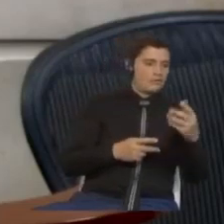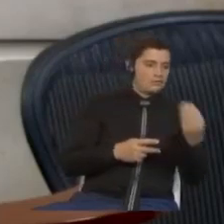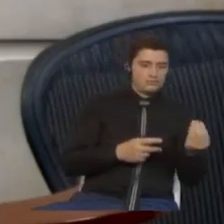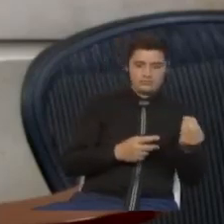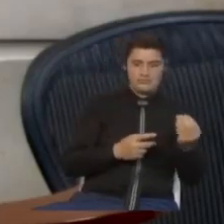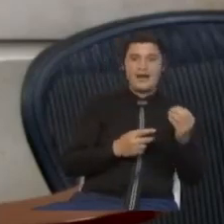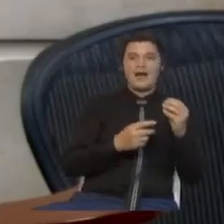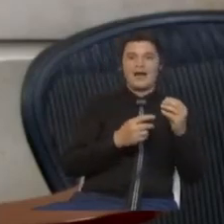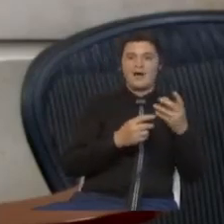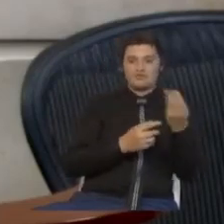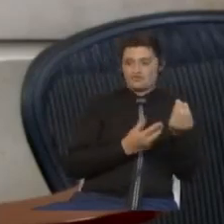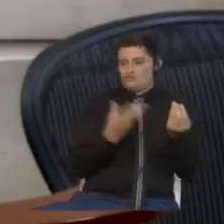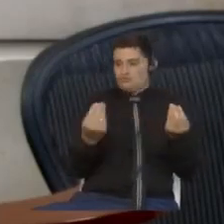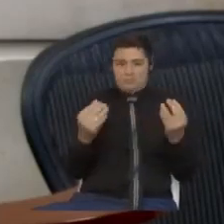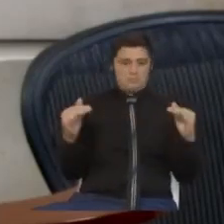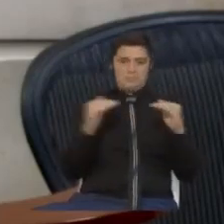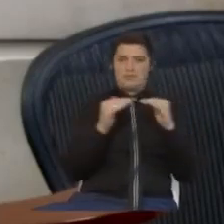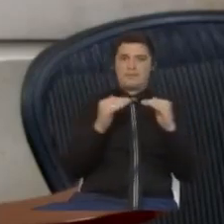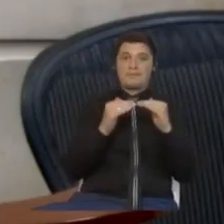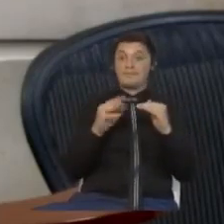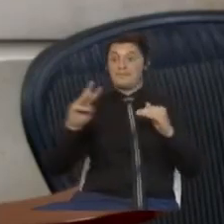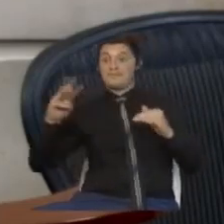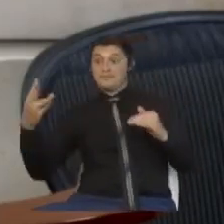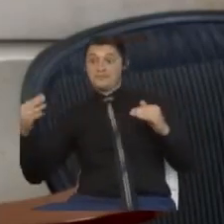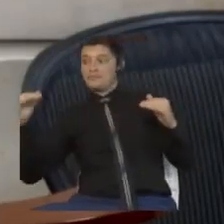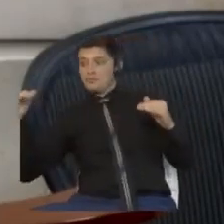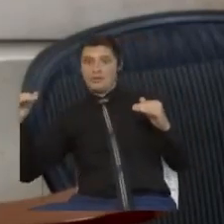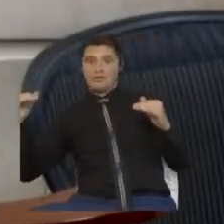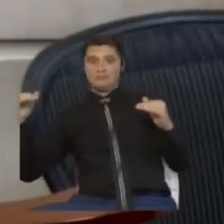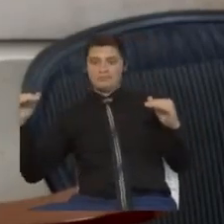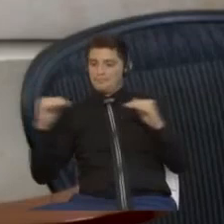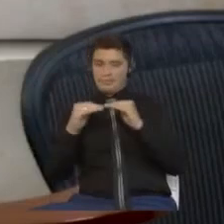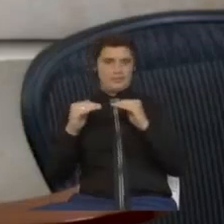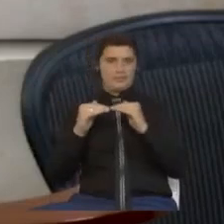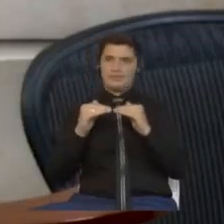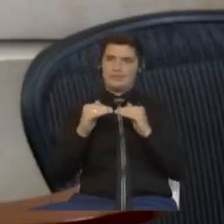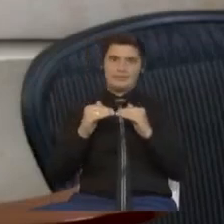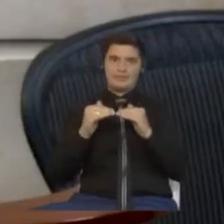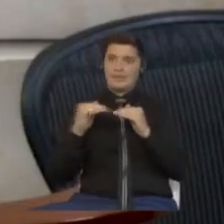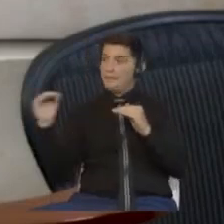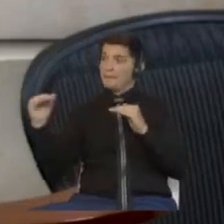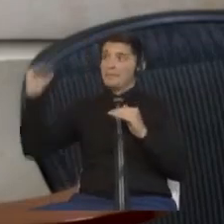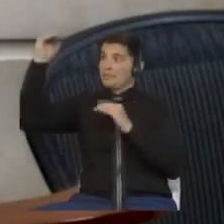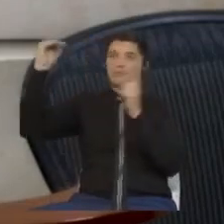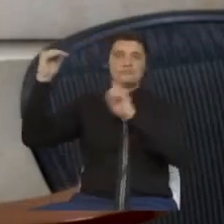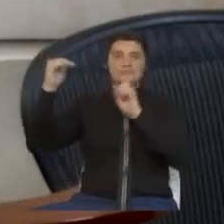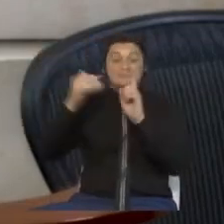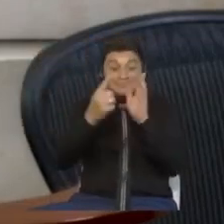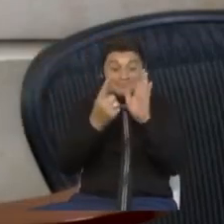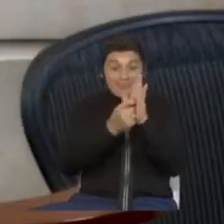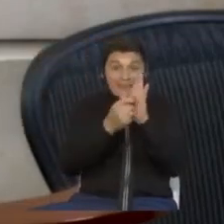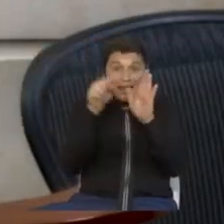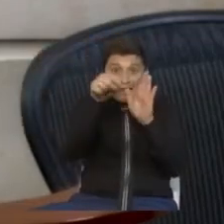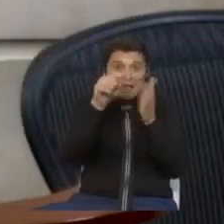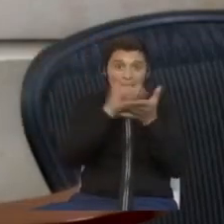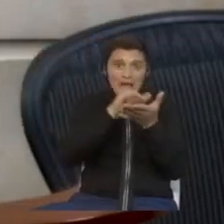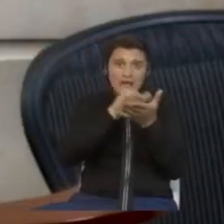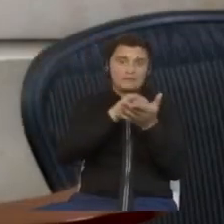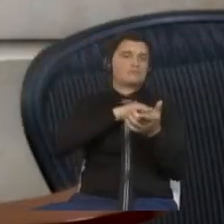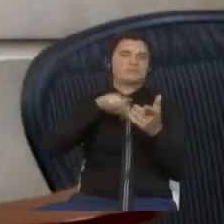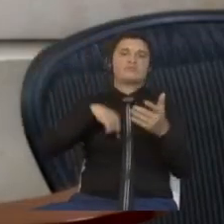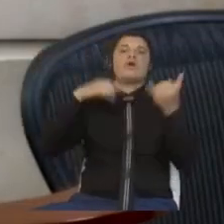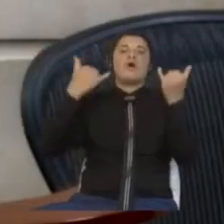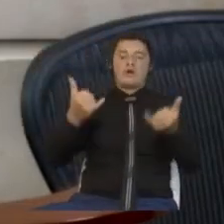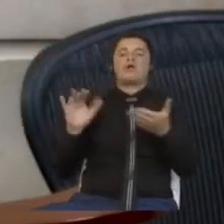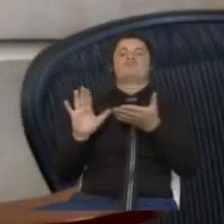y no evaluó la tercera categoría en la ponderación esa precisión es la que vamos a